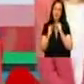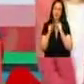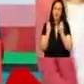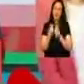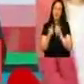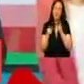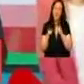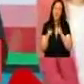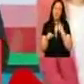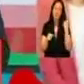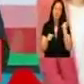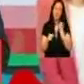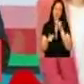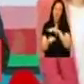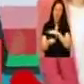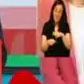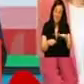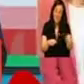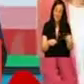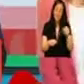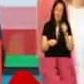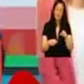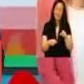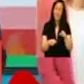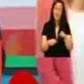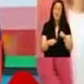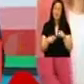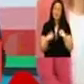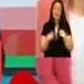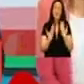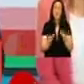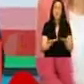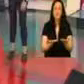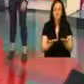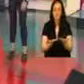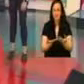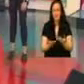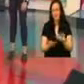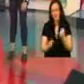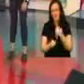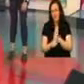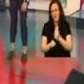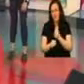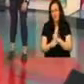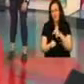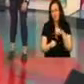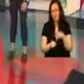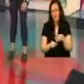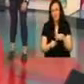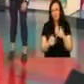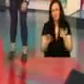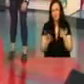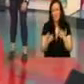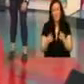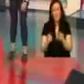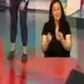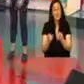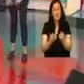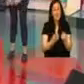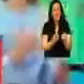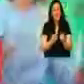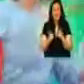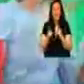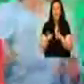los niños, que son los que en definitiva recibirán el beneficio de toda esta campaña, ¿verdad? Totalmente, totalmente, que tanto lo necesitan y